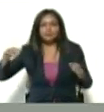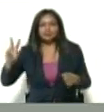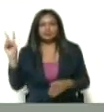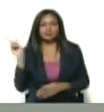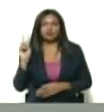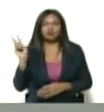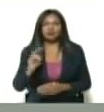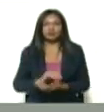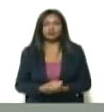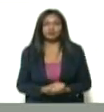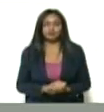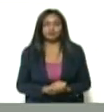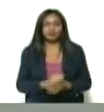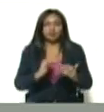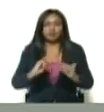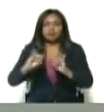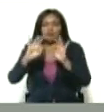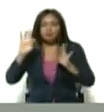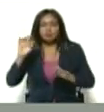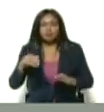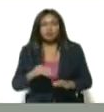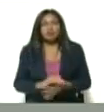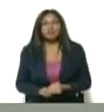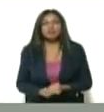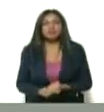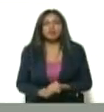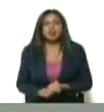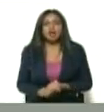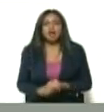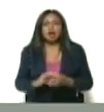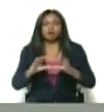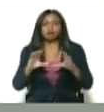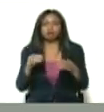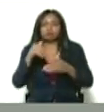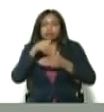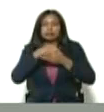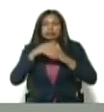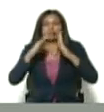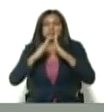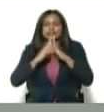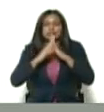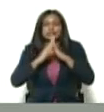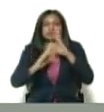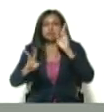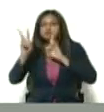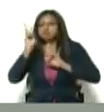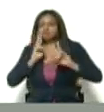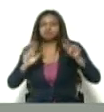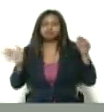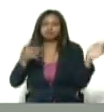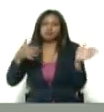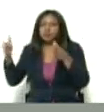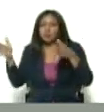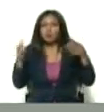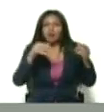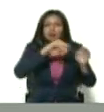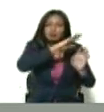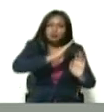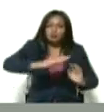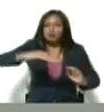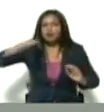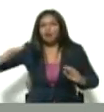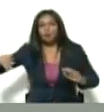Bueno, con todo esto de la cuarentena, con la purificación del aire, con la purificación de las